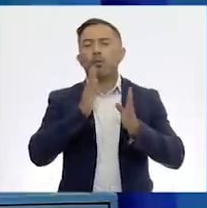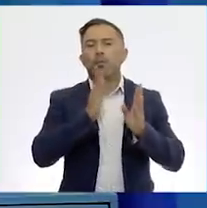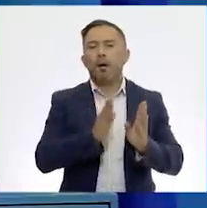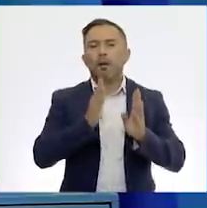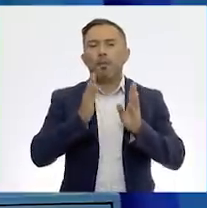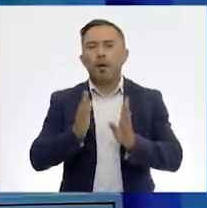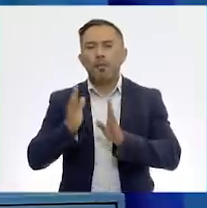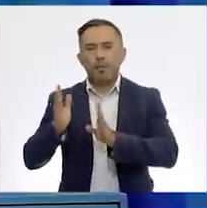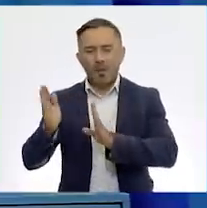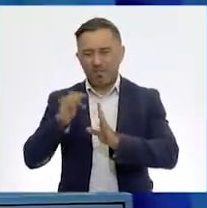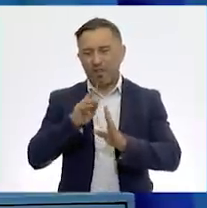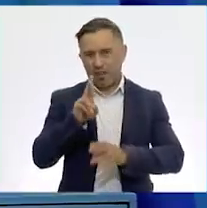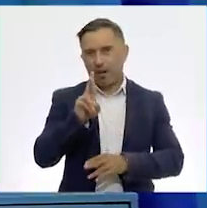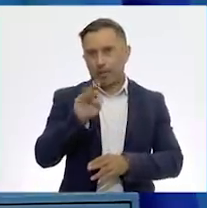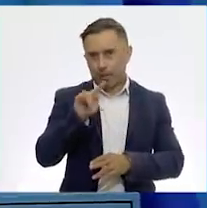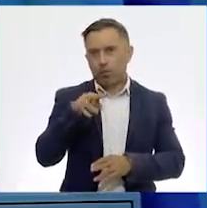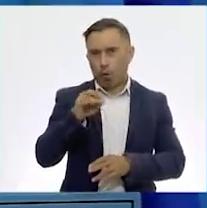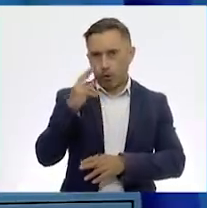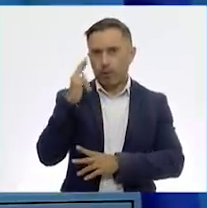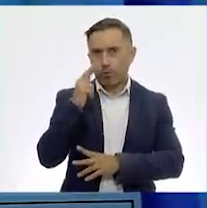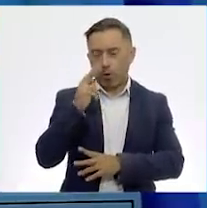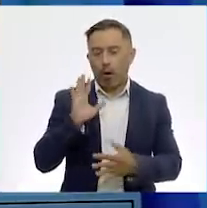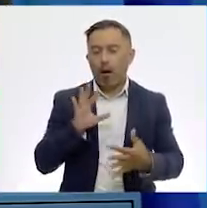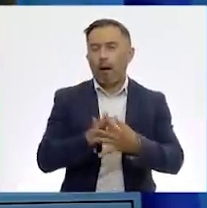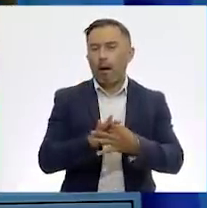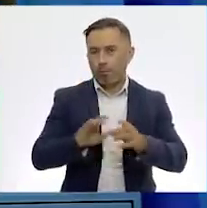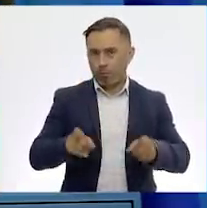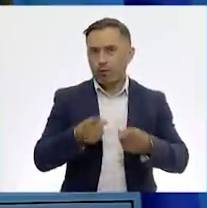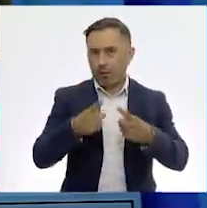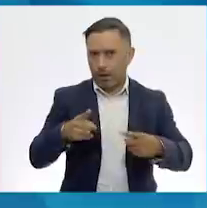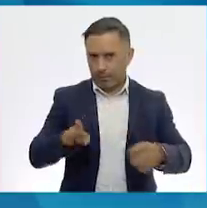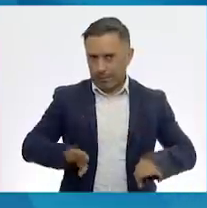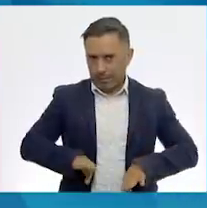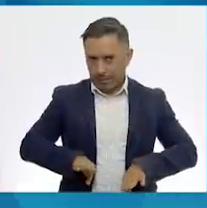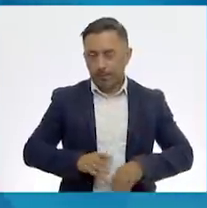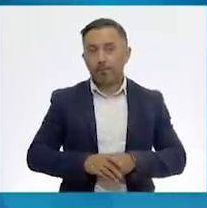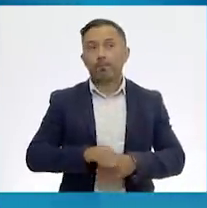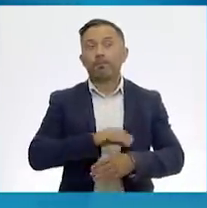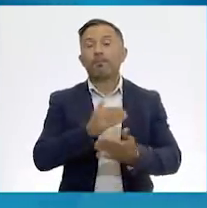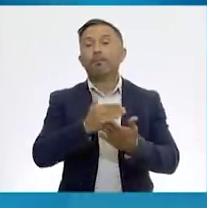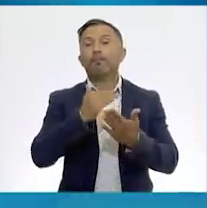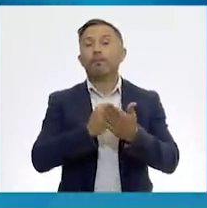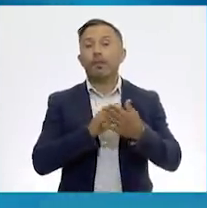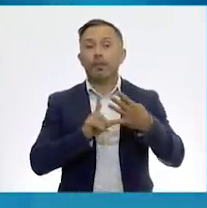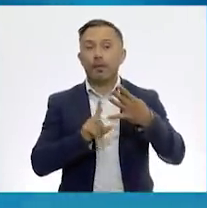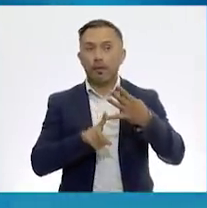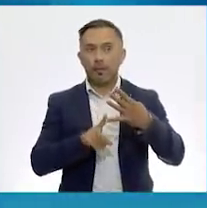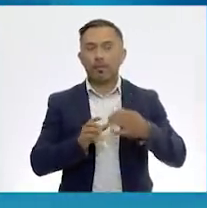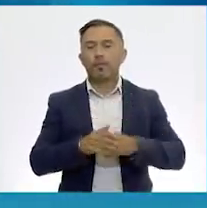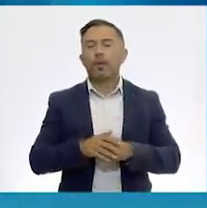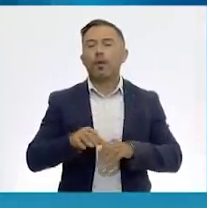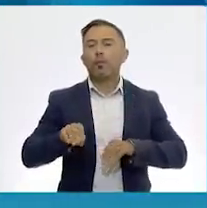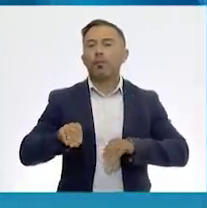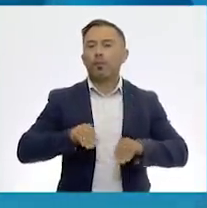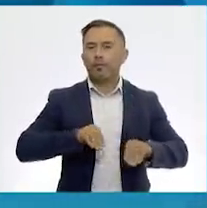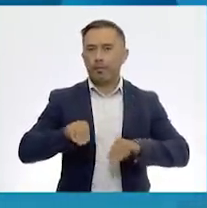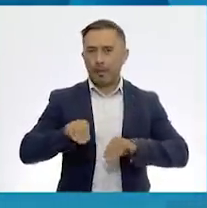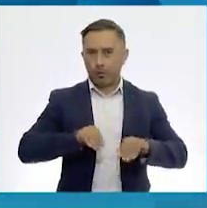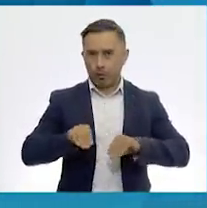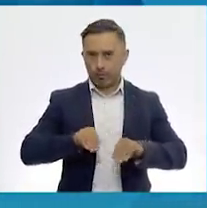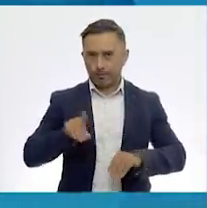música. Después tenemos el movimiento, que es otro principio de